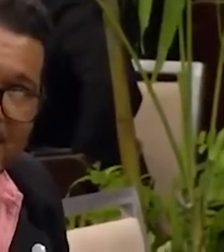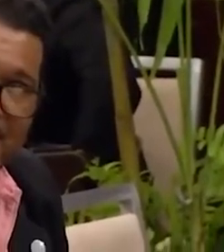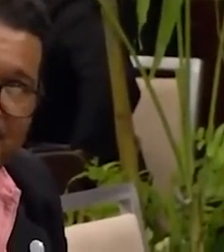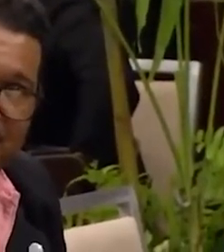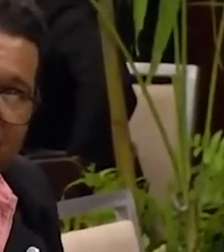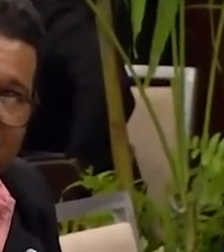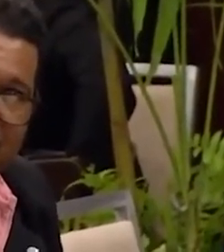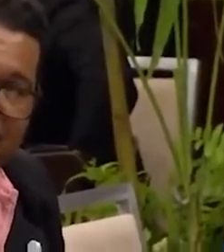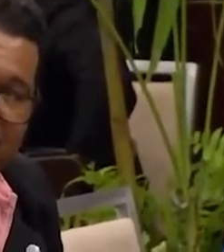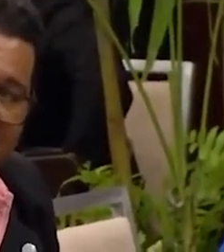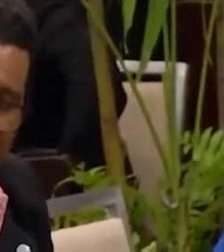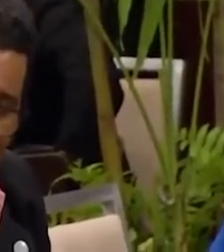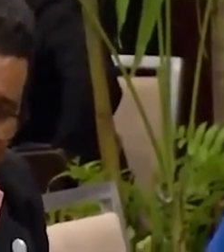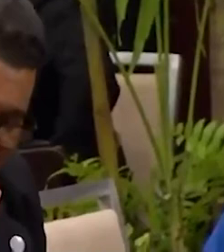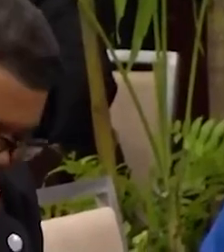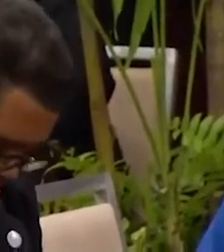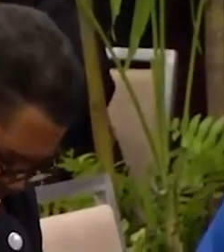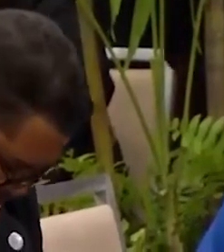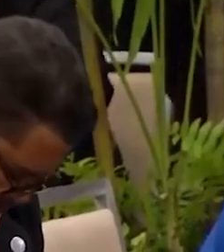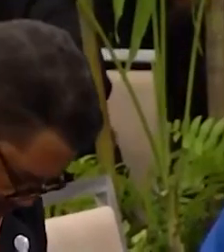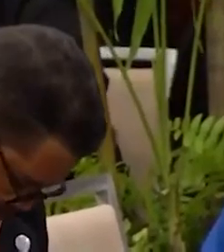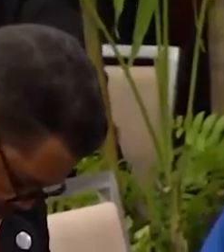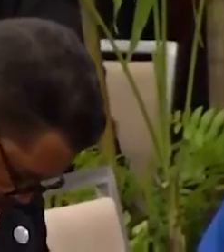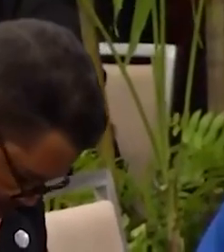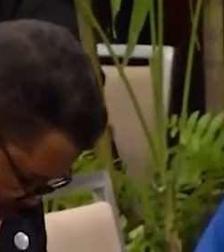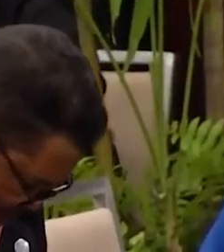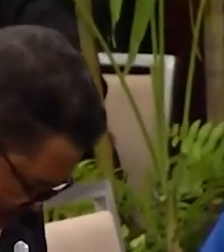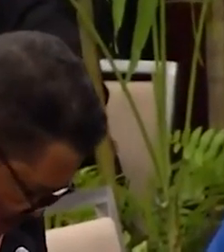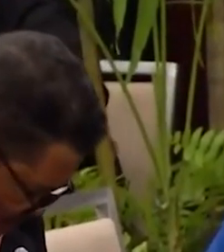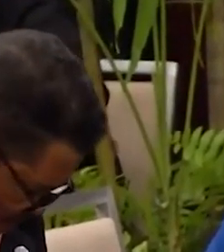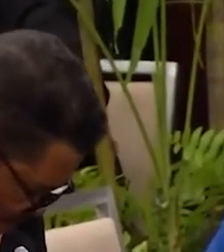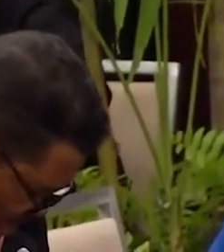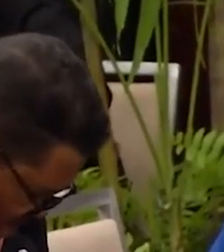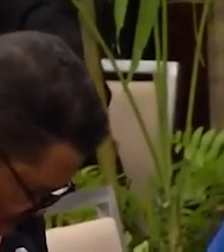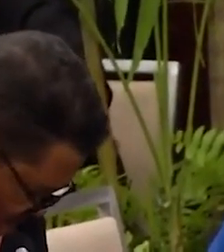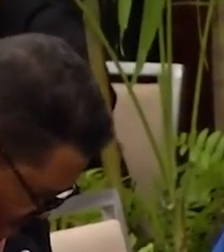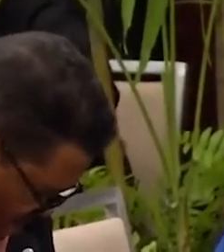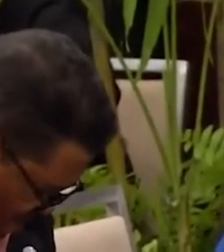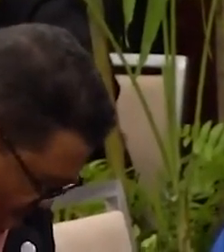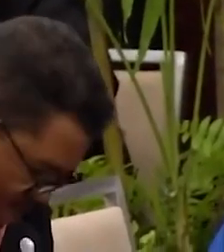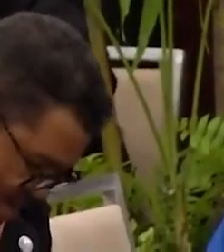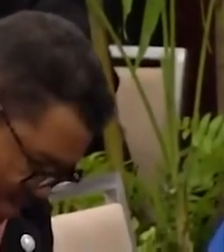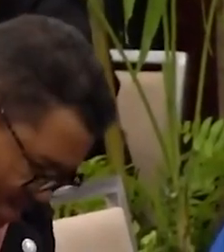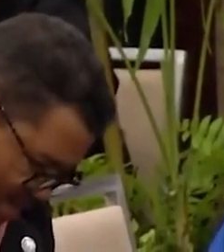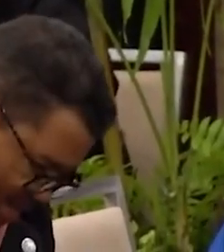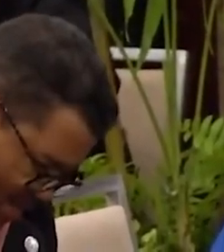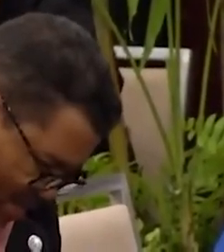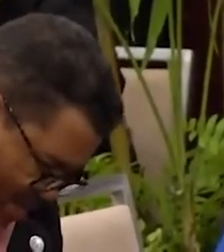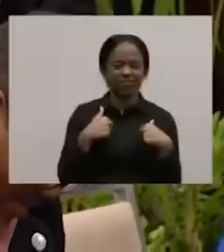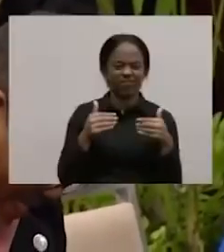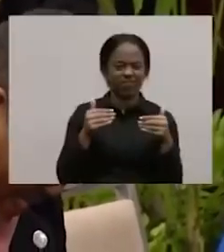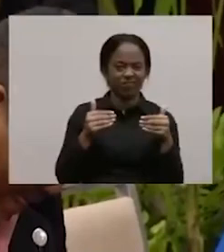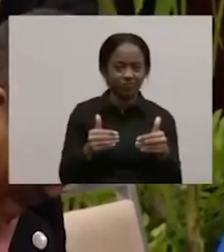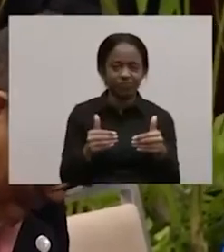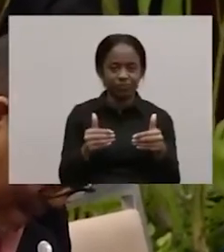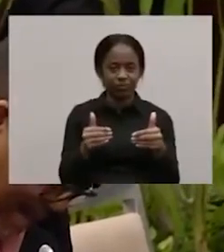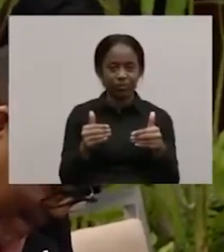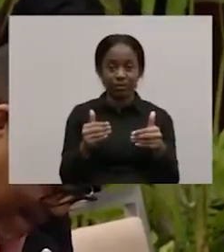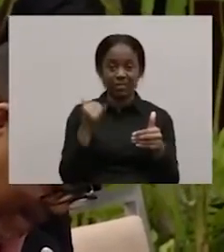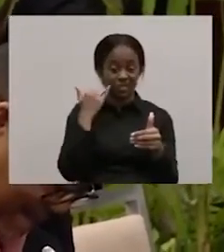Hablando de eso, de la verdad y cosas, yo soy un atrevido. Y el que no se atreve, no